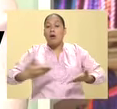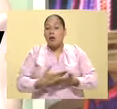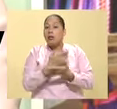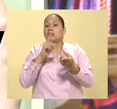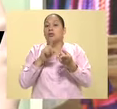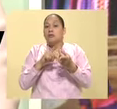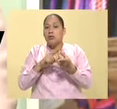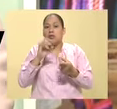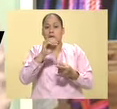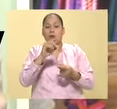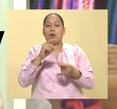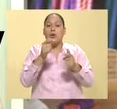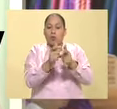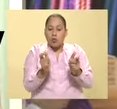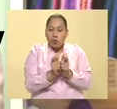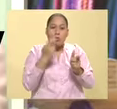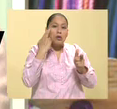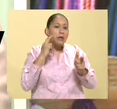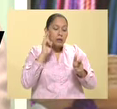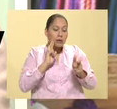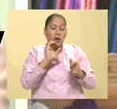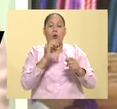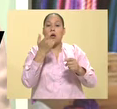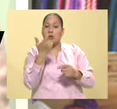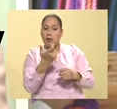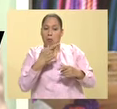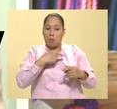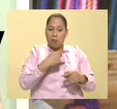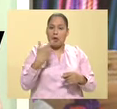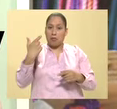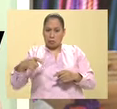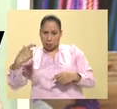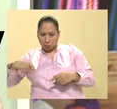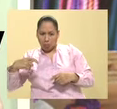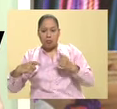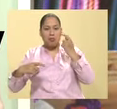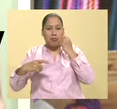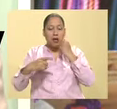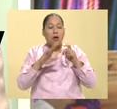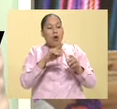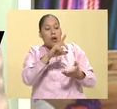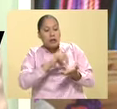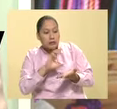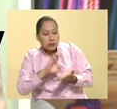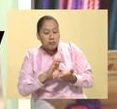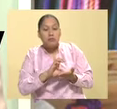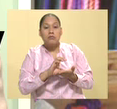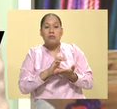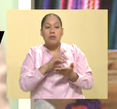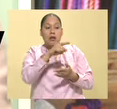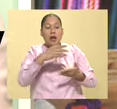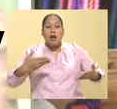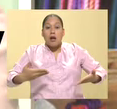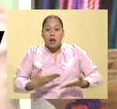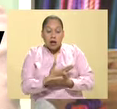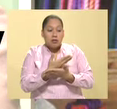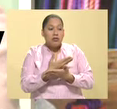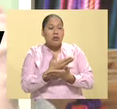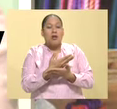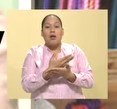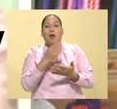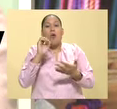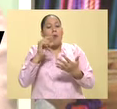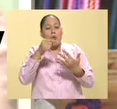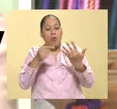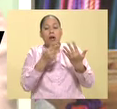nacional, étnico o social, posición económica, impedimentos físicos, el nacimiento o cualquier otra condición de